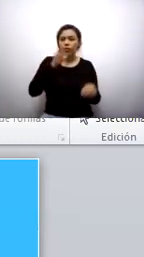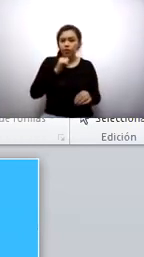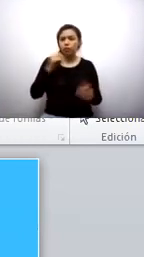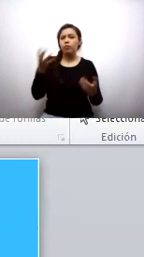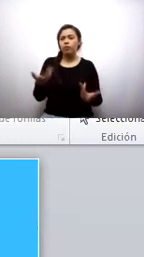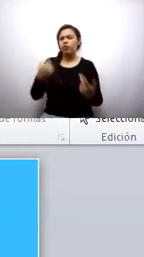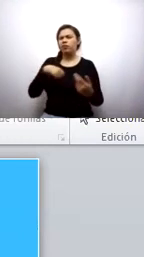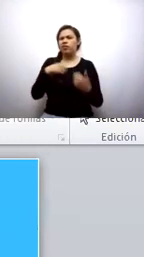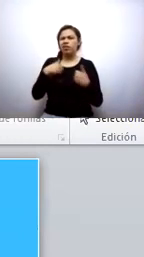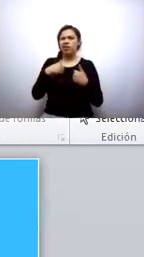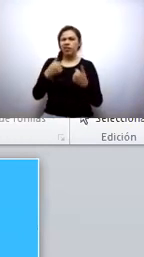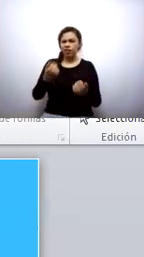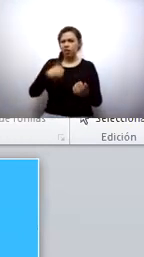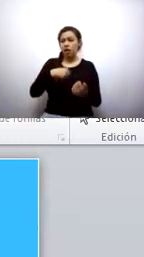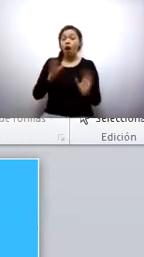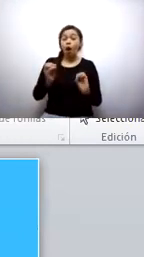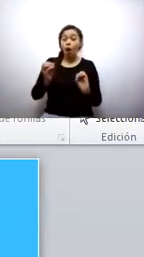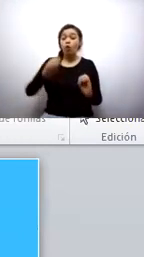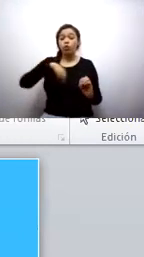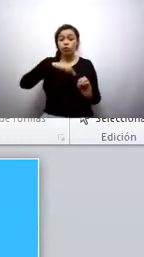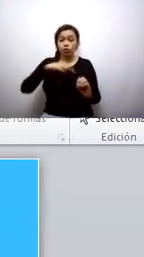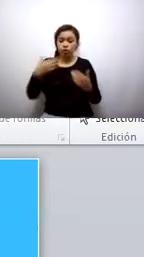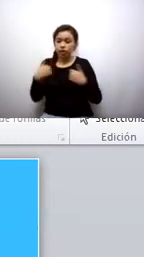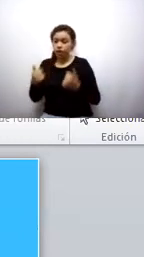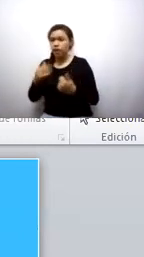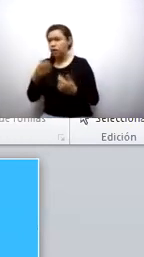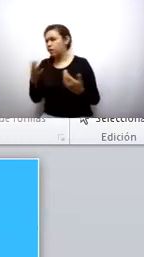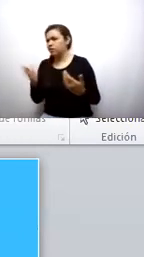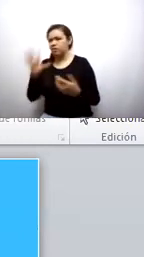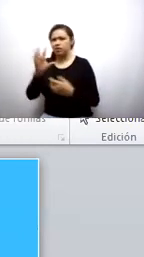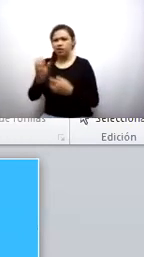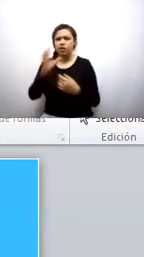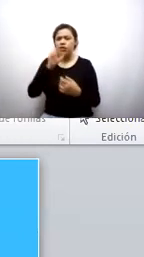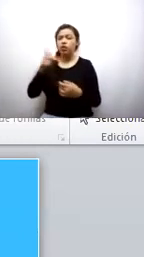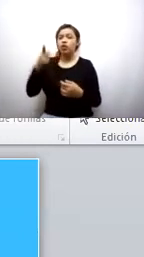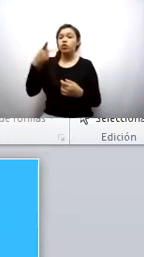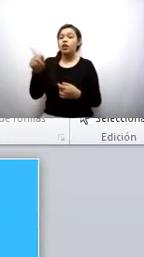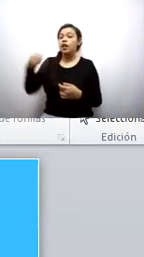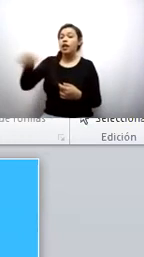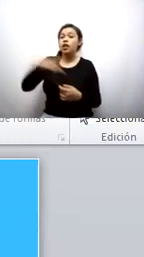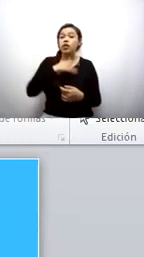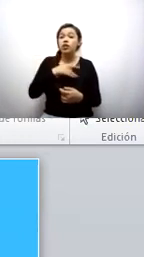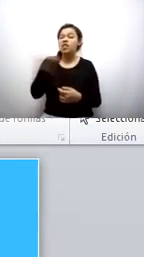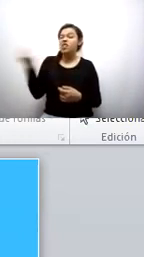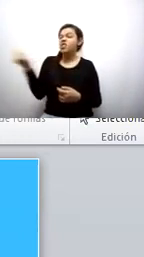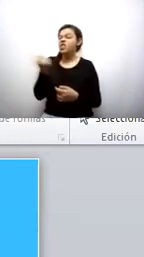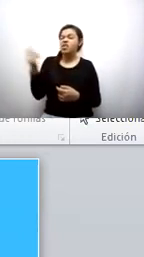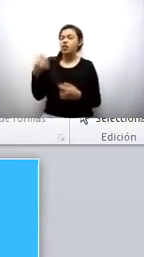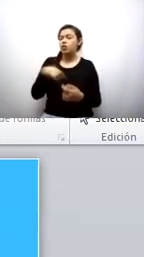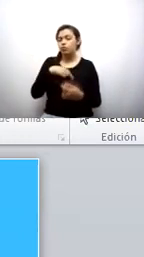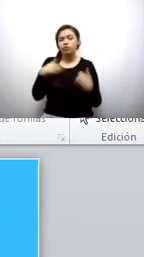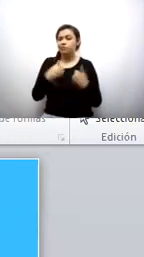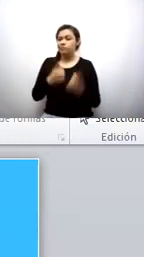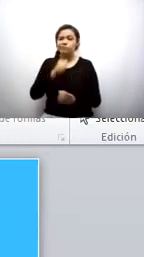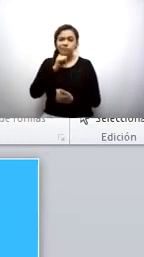entiende o no logramos nosotros entender, mejor dicho, qué es lo que ellos están sintiendo, ¿no? Entonces, bueno, lo que